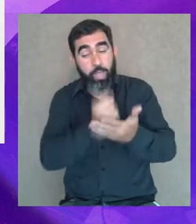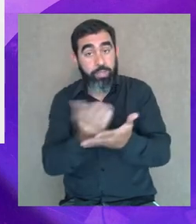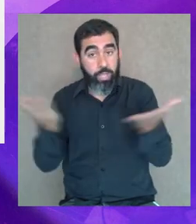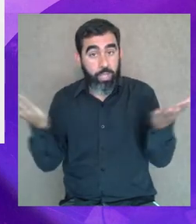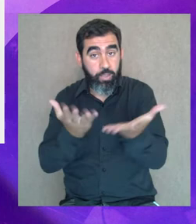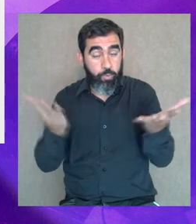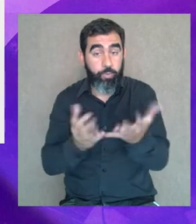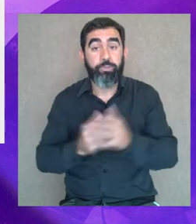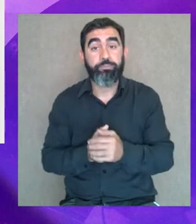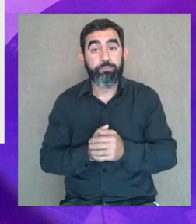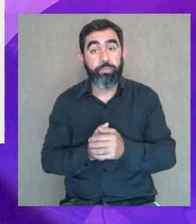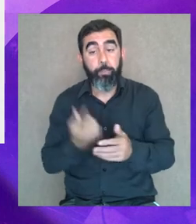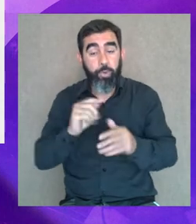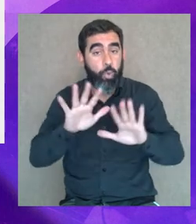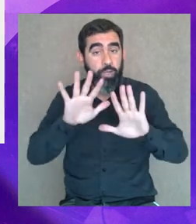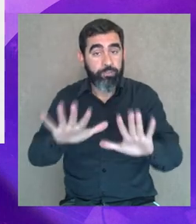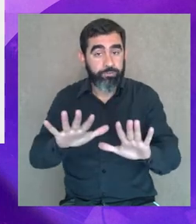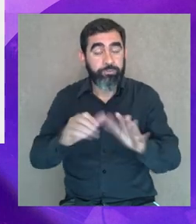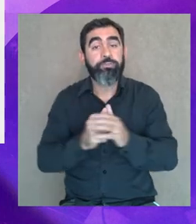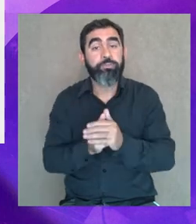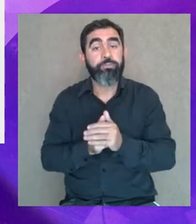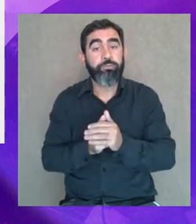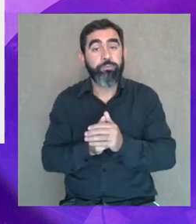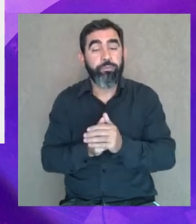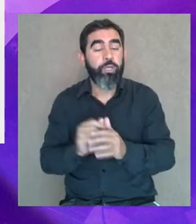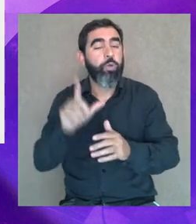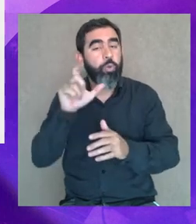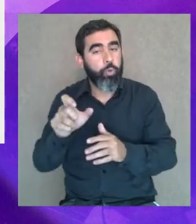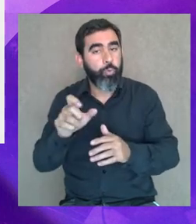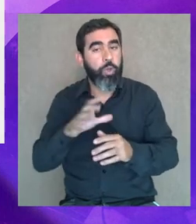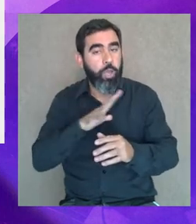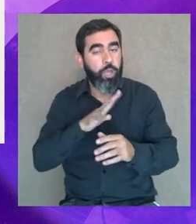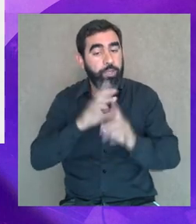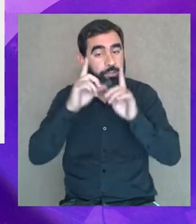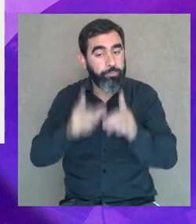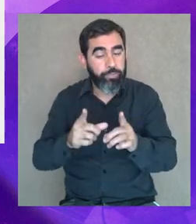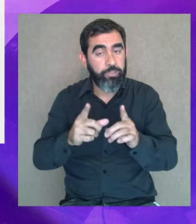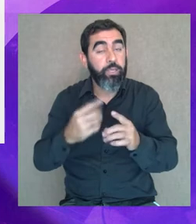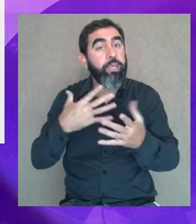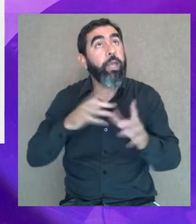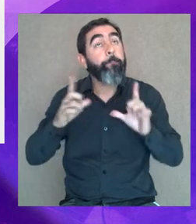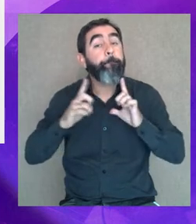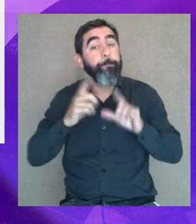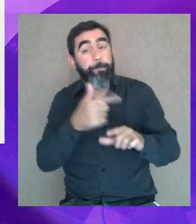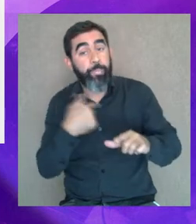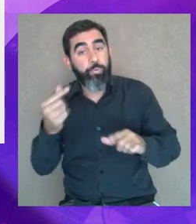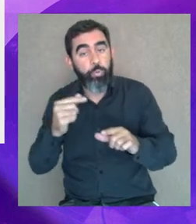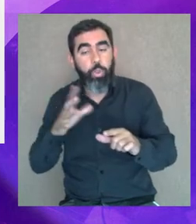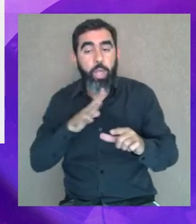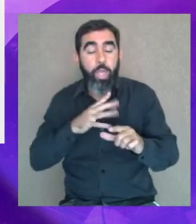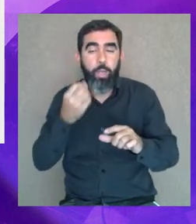hasta la actualidad pero es eso es un corte que obviamente va a merecer esperemos que